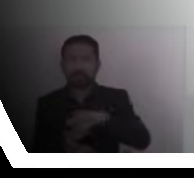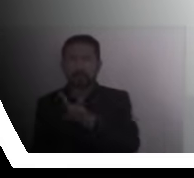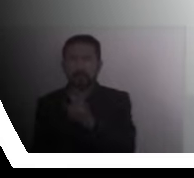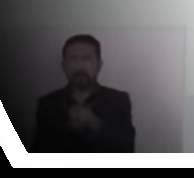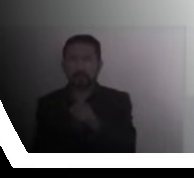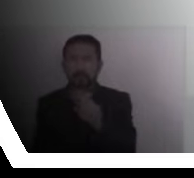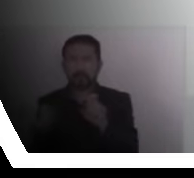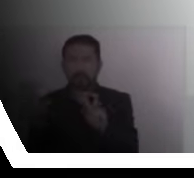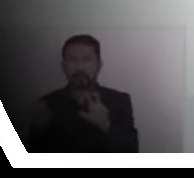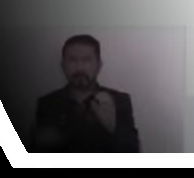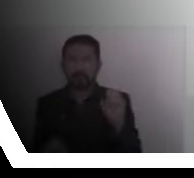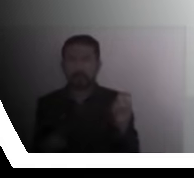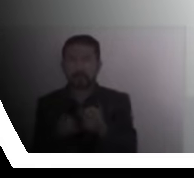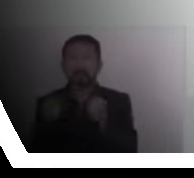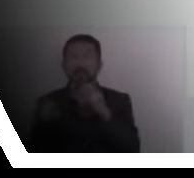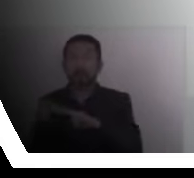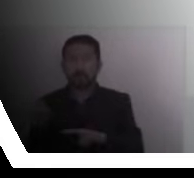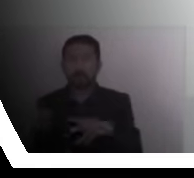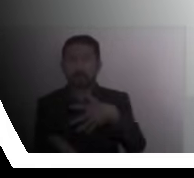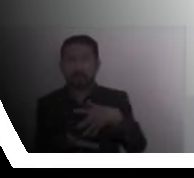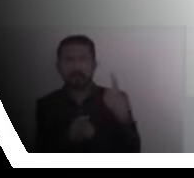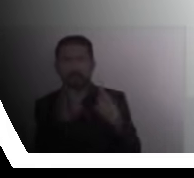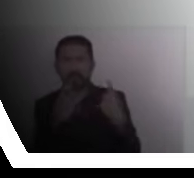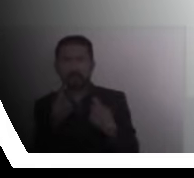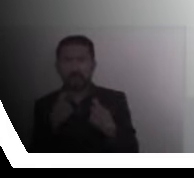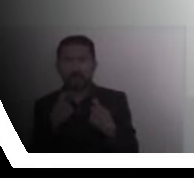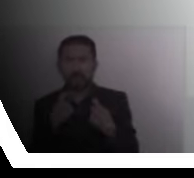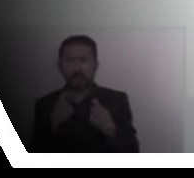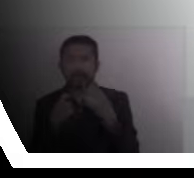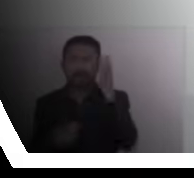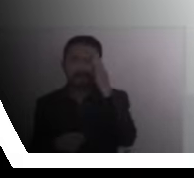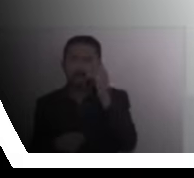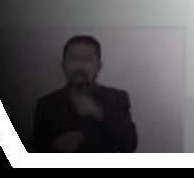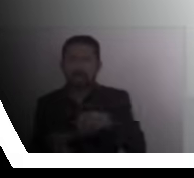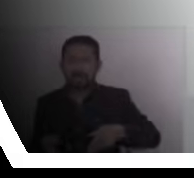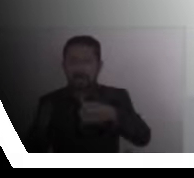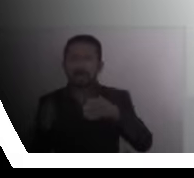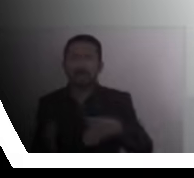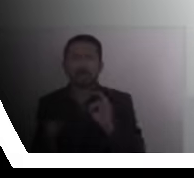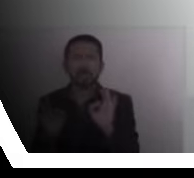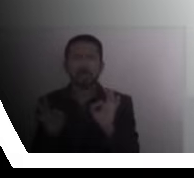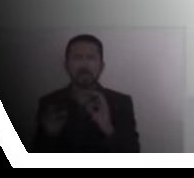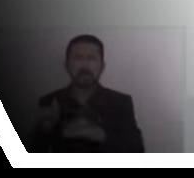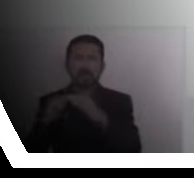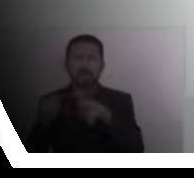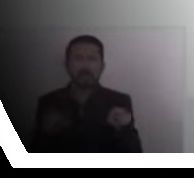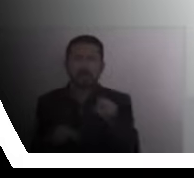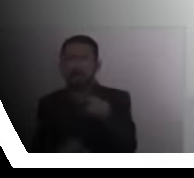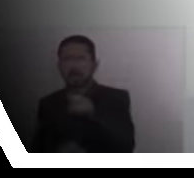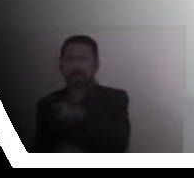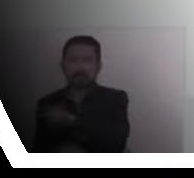1700 millones de dólares y la gente nos pregunta diputado Mire yo sé que han construido esa calle Yo sé que están haciendo esto en tal